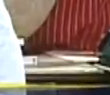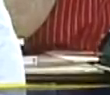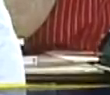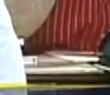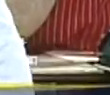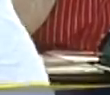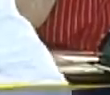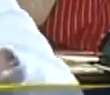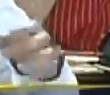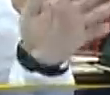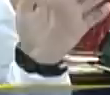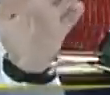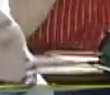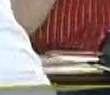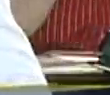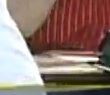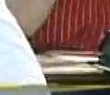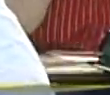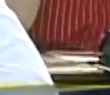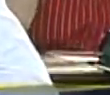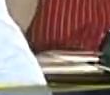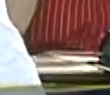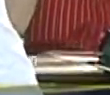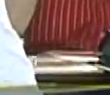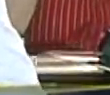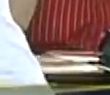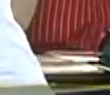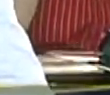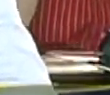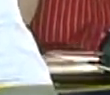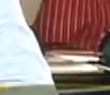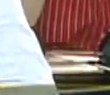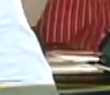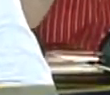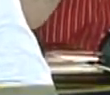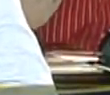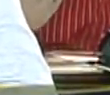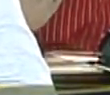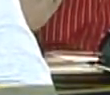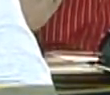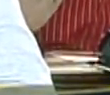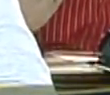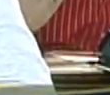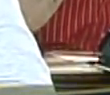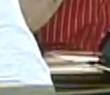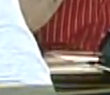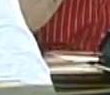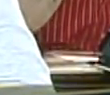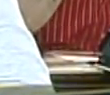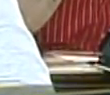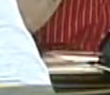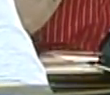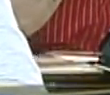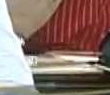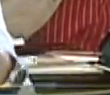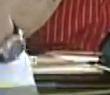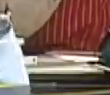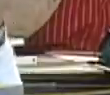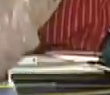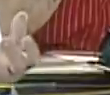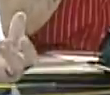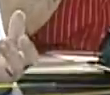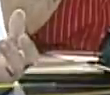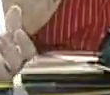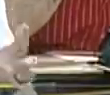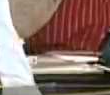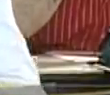barbaridades que nos hemos ido a encontrar y seguramente seguiremos encontrando en los próximos días. Ya el Consejo Legislativo del Estado Anzoátegui designó una comisión